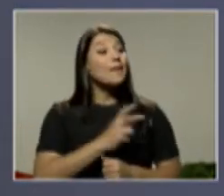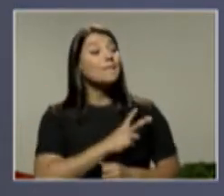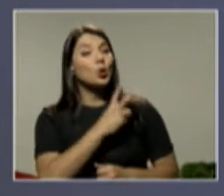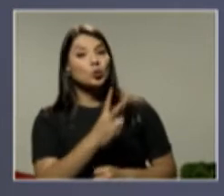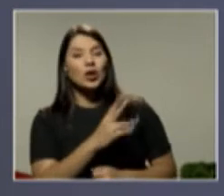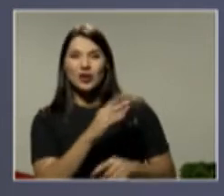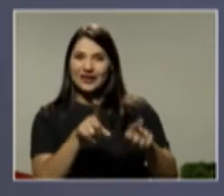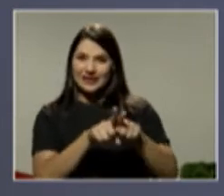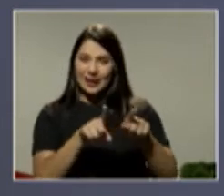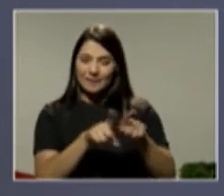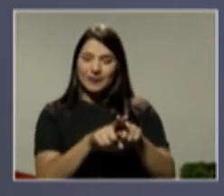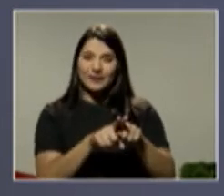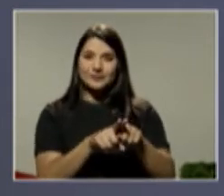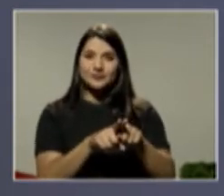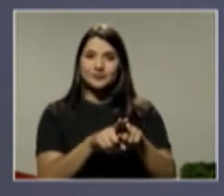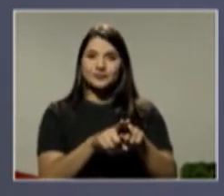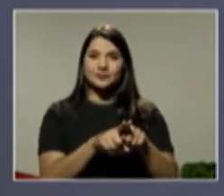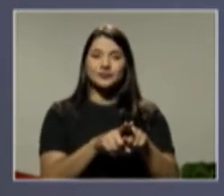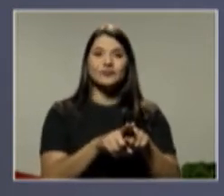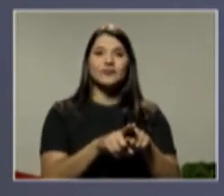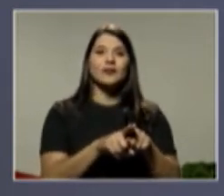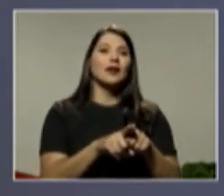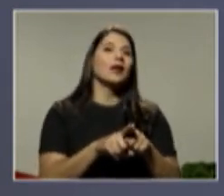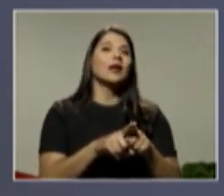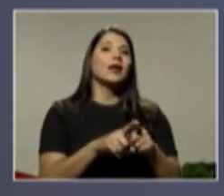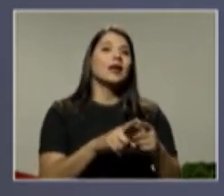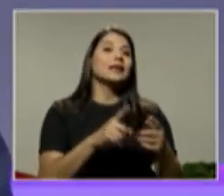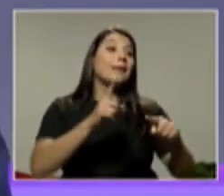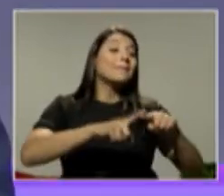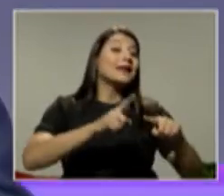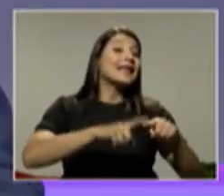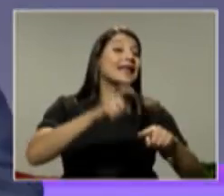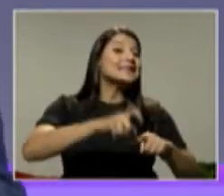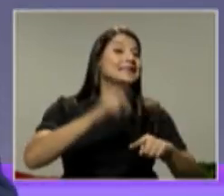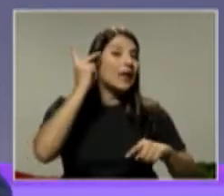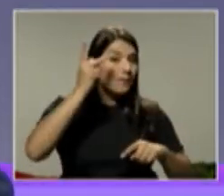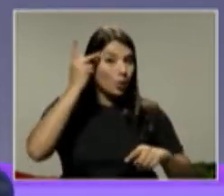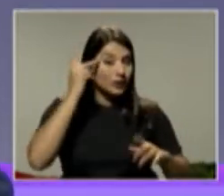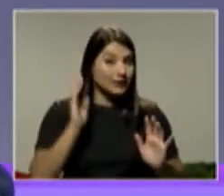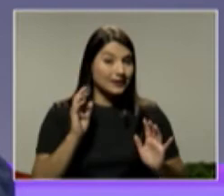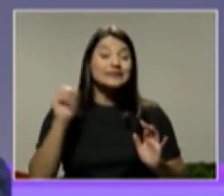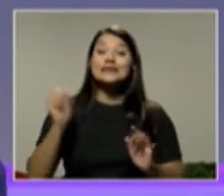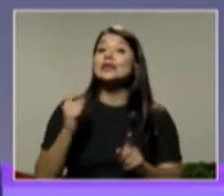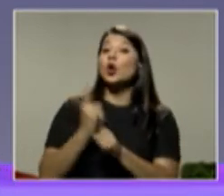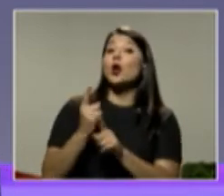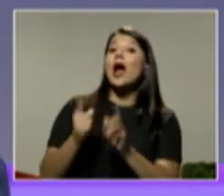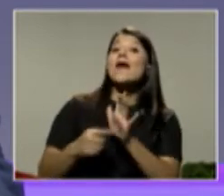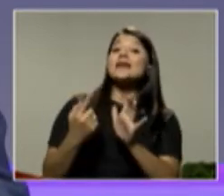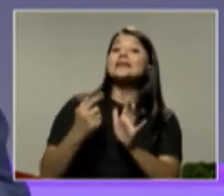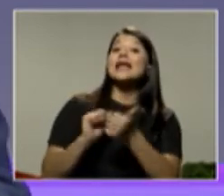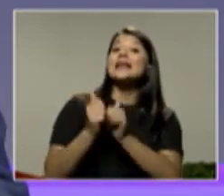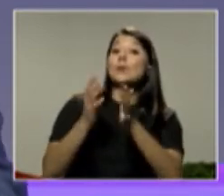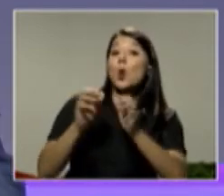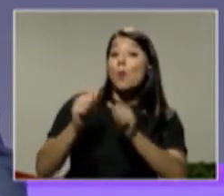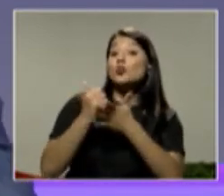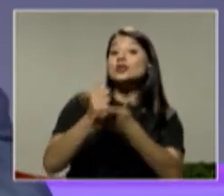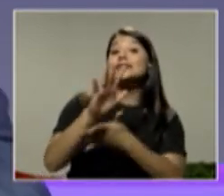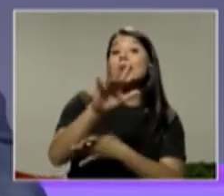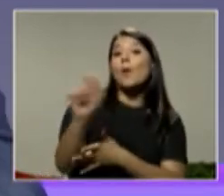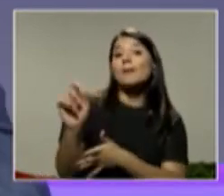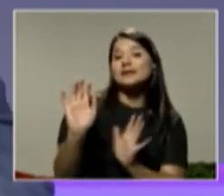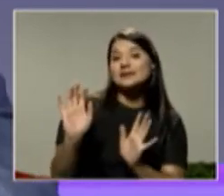además coyuntural a la necesidad política del momento. Correcto, y a veces nos pasa que a un atleta los podemos apoyar 5 meses y después les